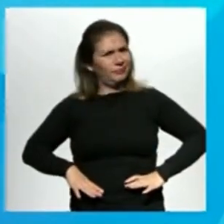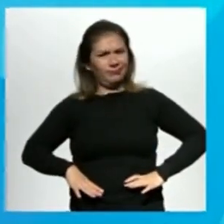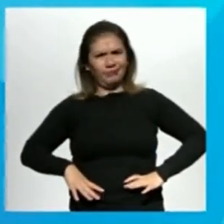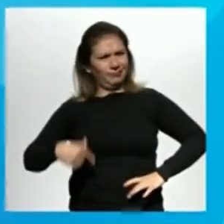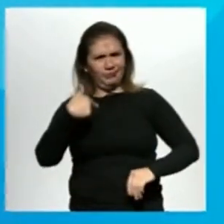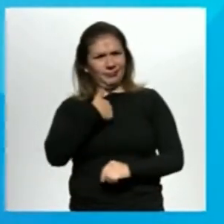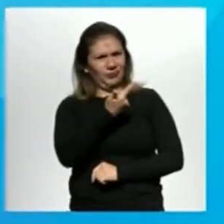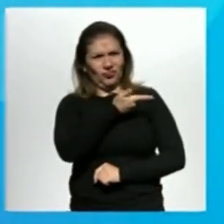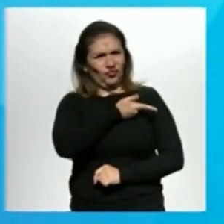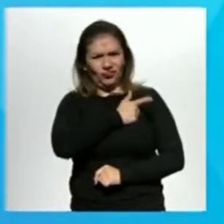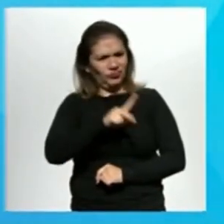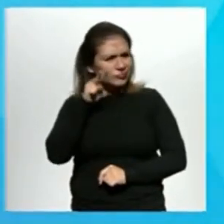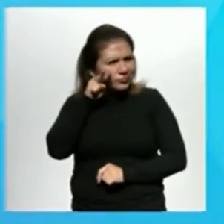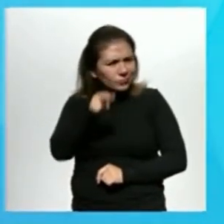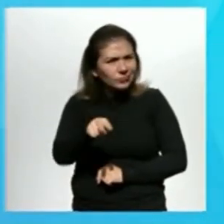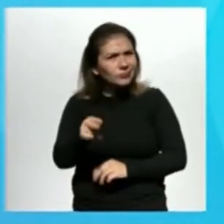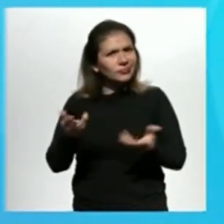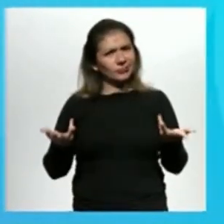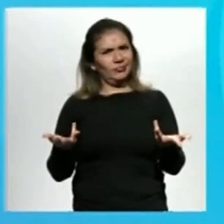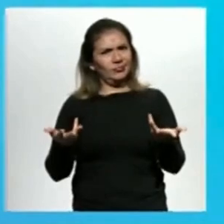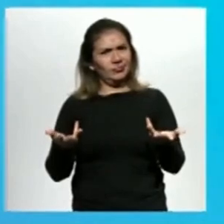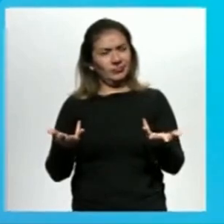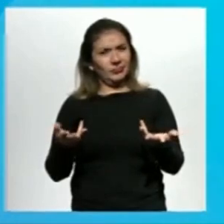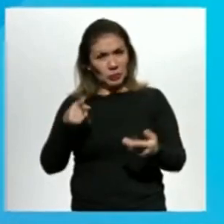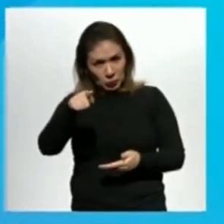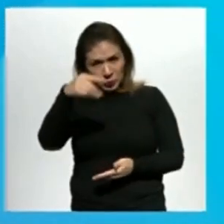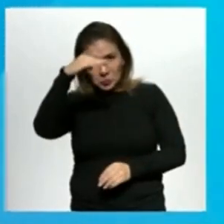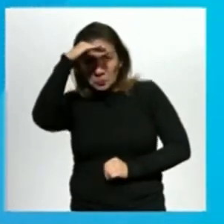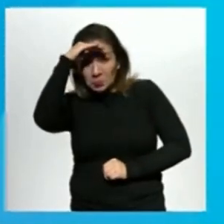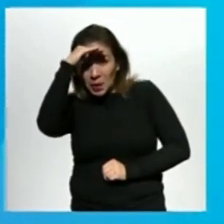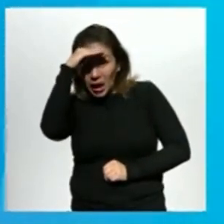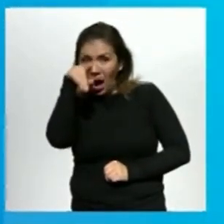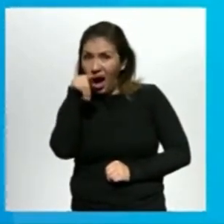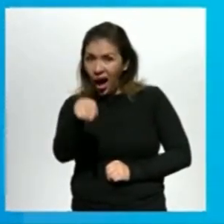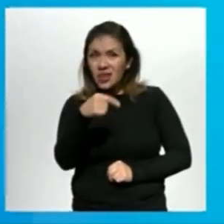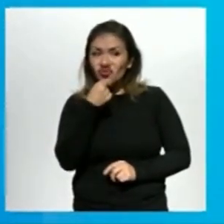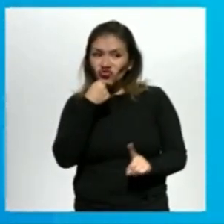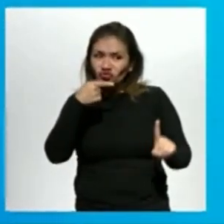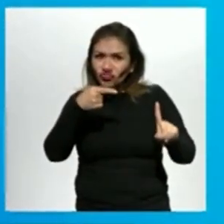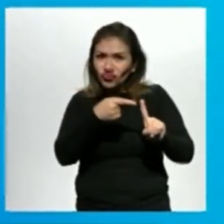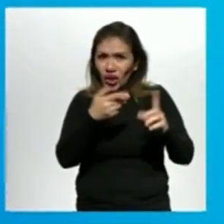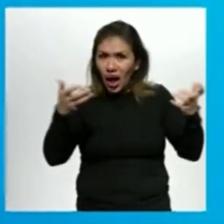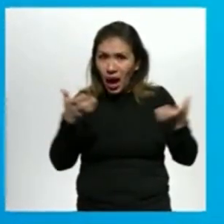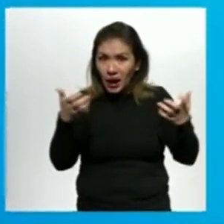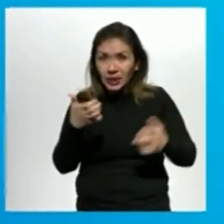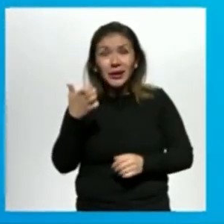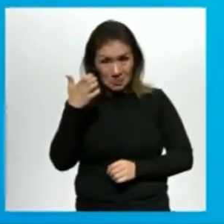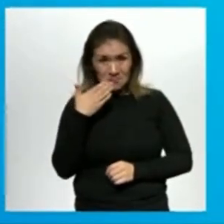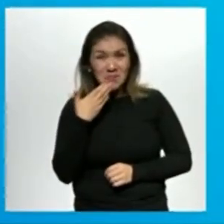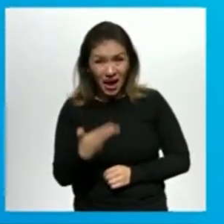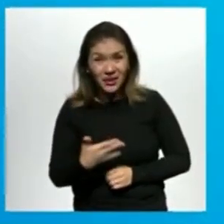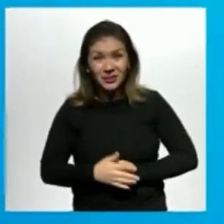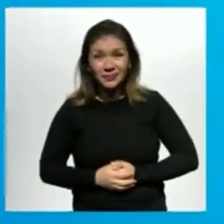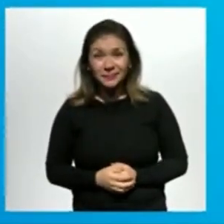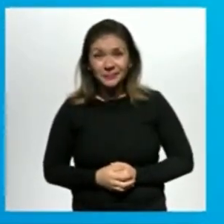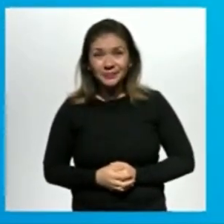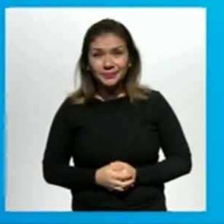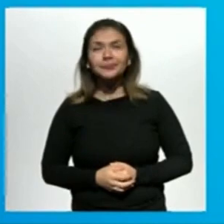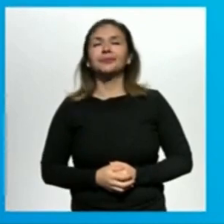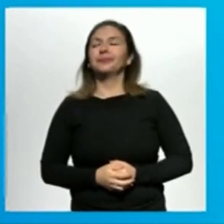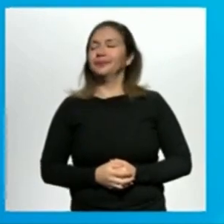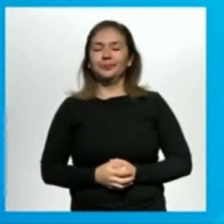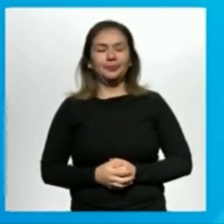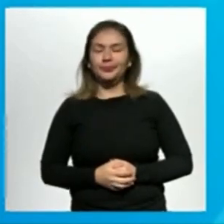Niño, está bien. Vamos